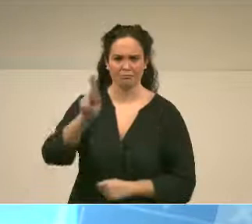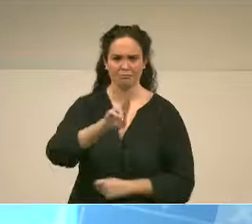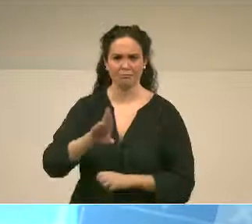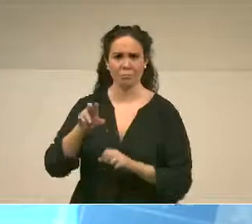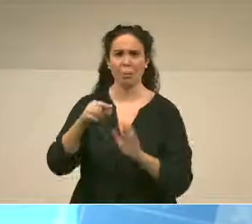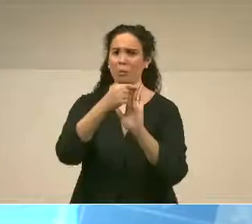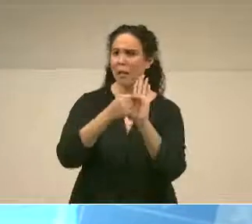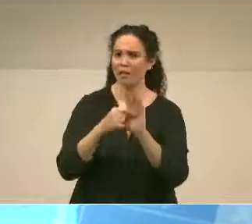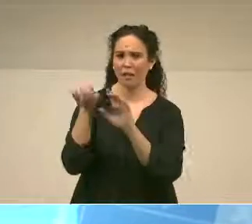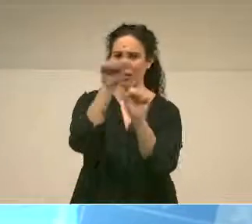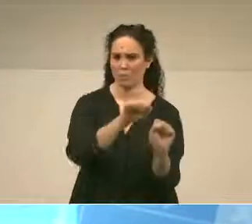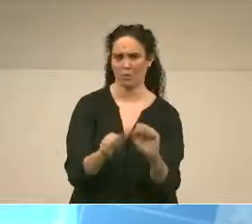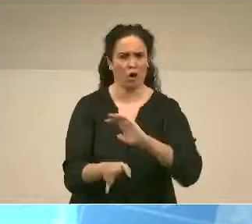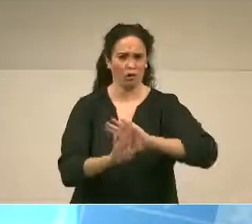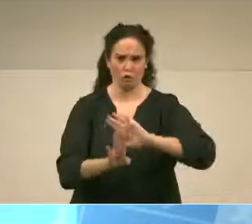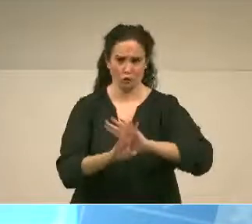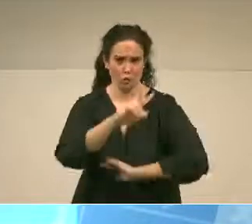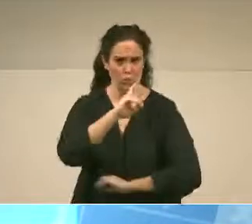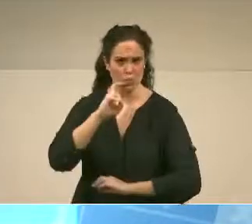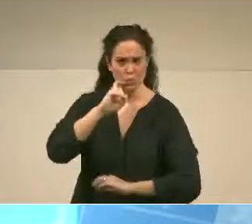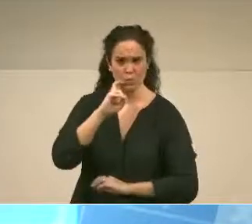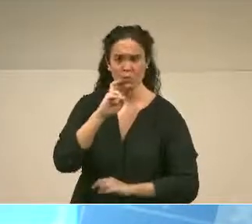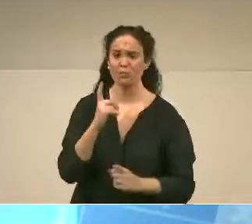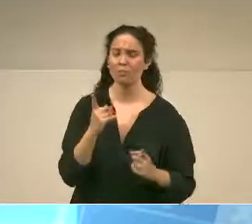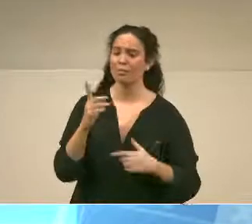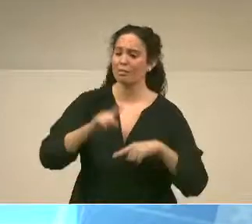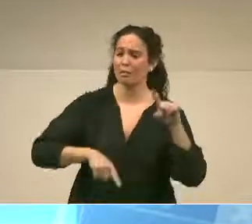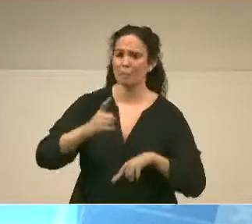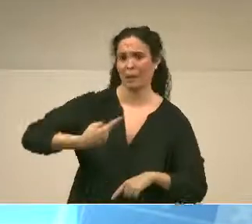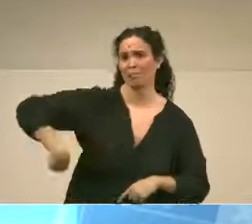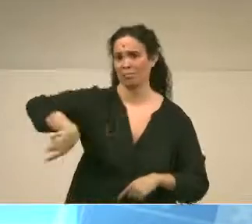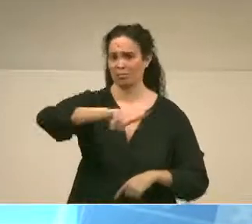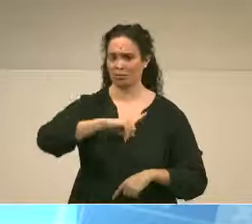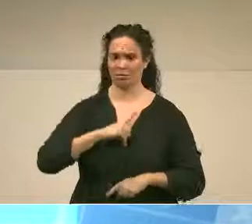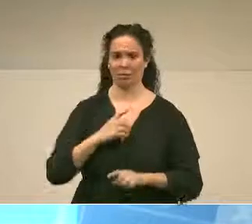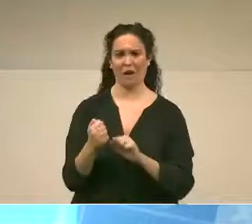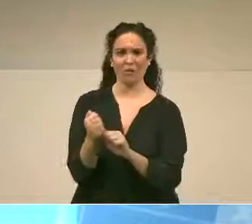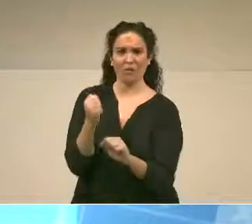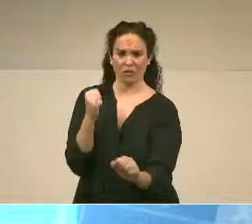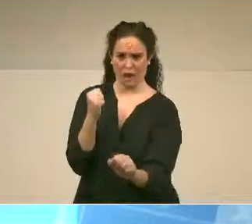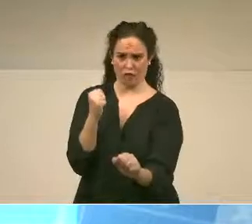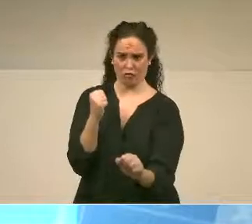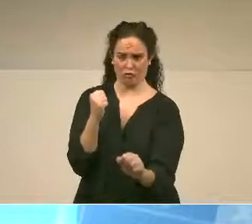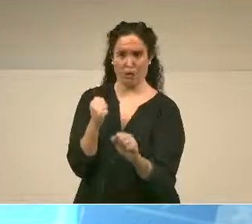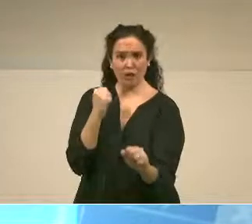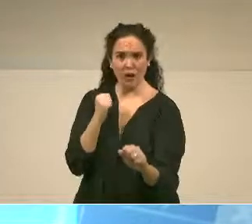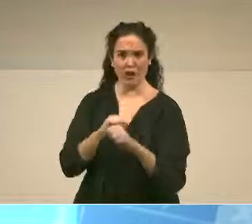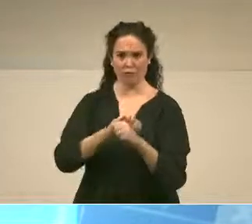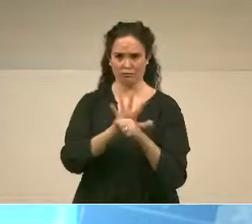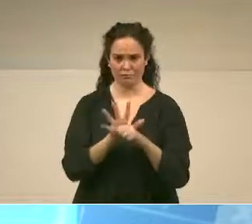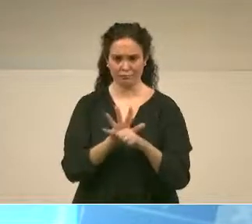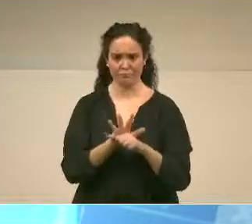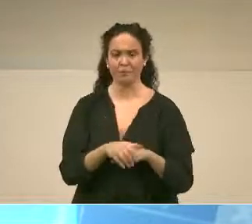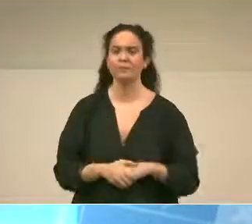protección. Está en nuestras manos frenar la expansión de la pandemia. Aste honetan,